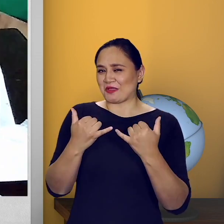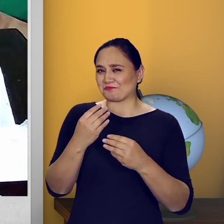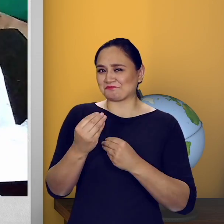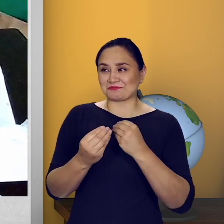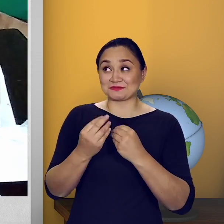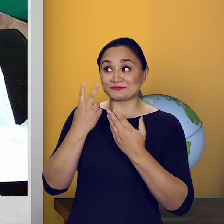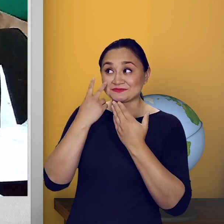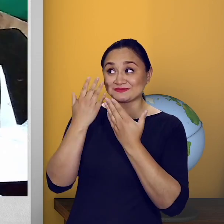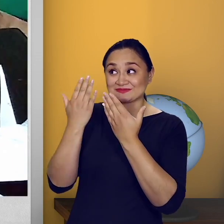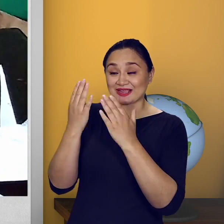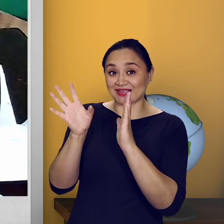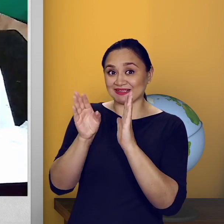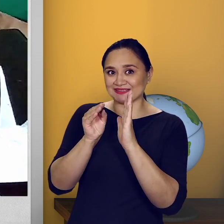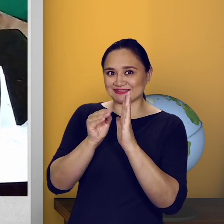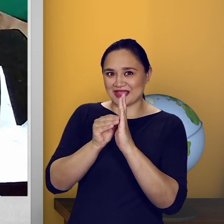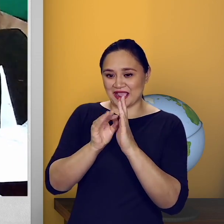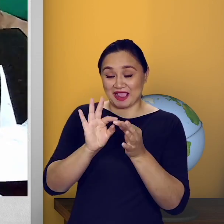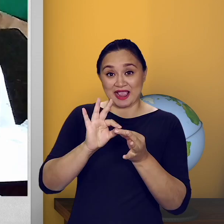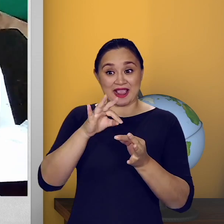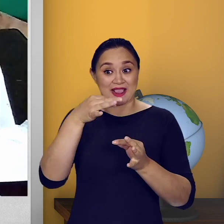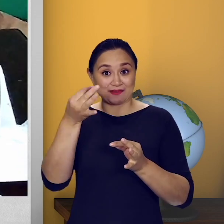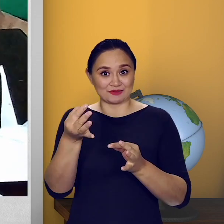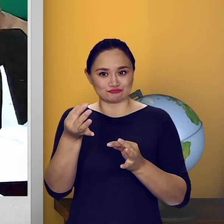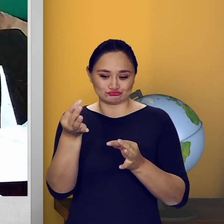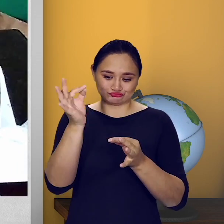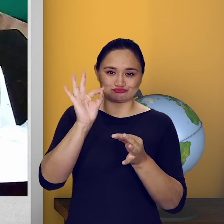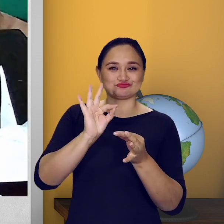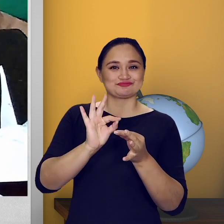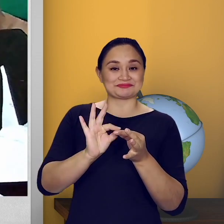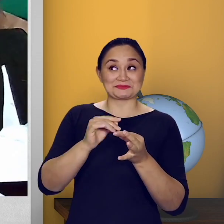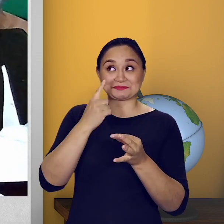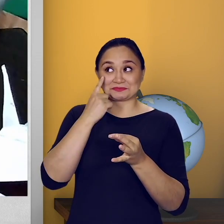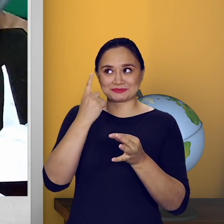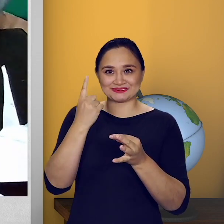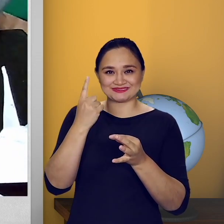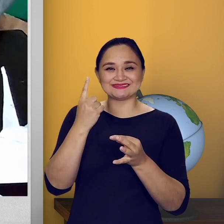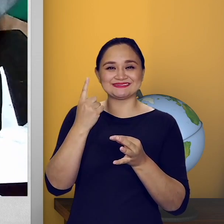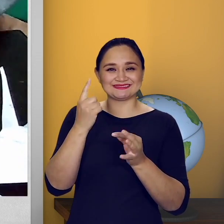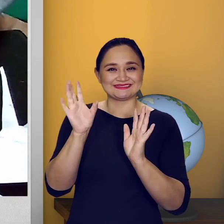Ahora, del lado que queda abierto, vamos a doblar de la siguiente forma.